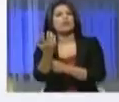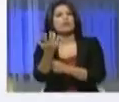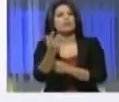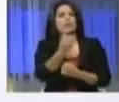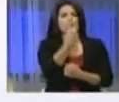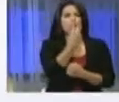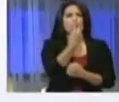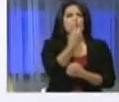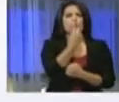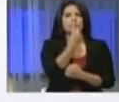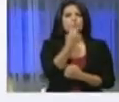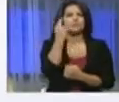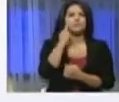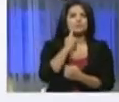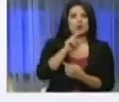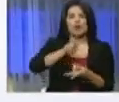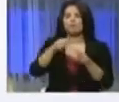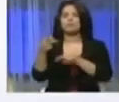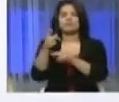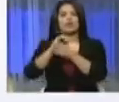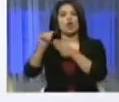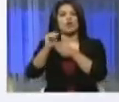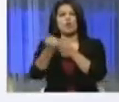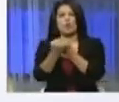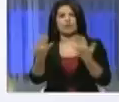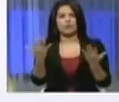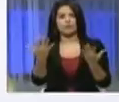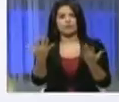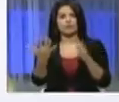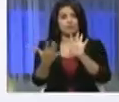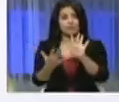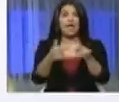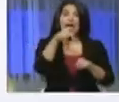Y la gasolina de alto octanaje cuesta